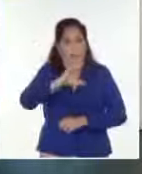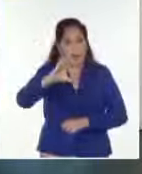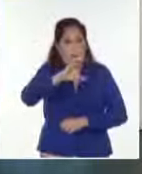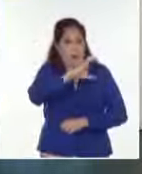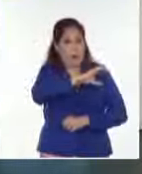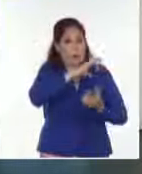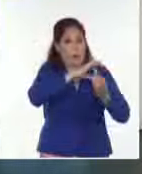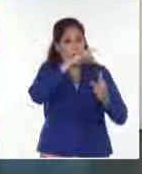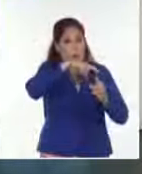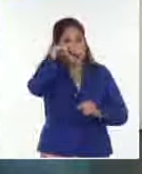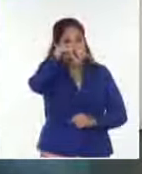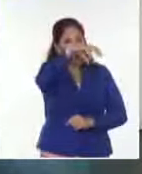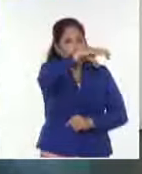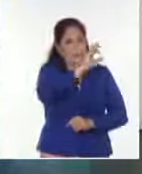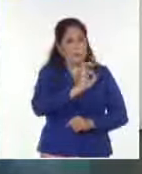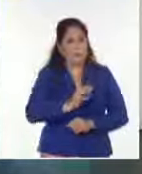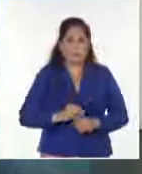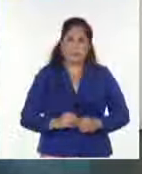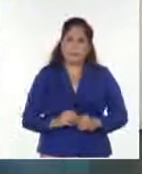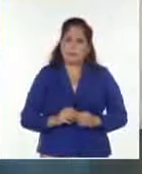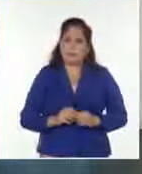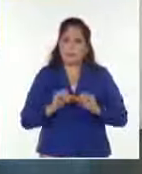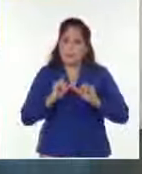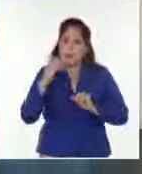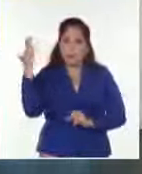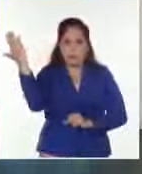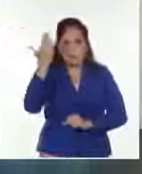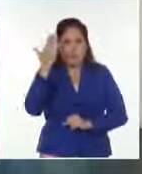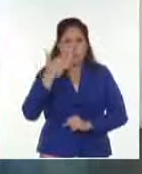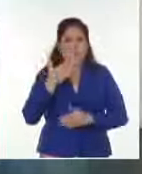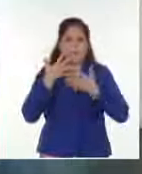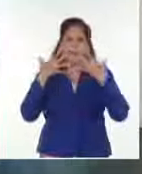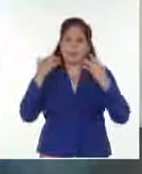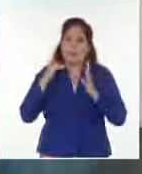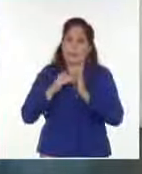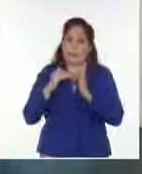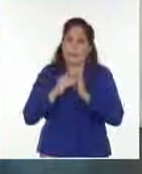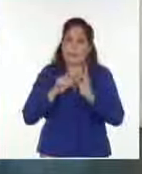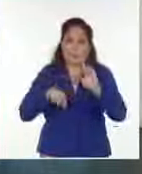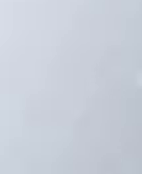hasta Guantánamo. Esto es todo en cuanto a la información meteorológica. Tengan todos feliz tarde y hasta mañana.